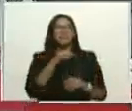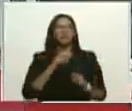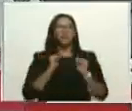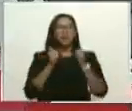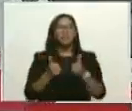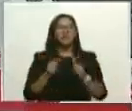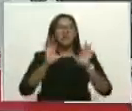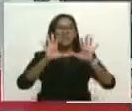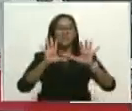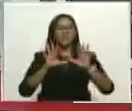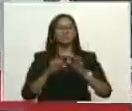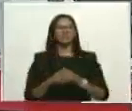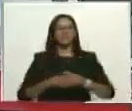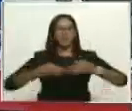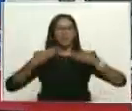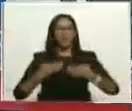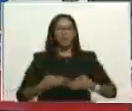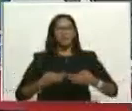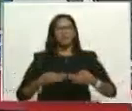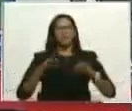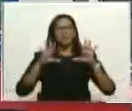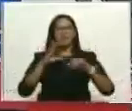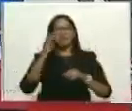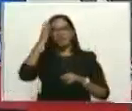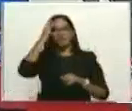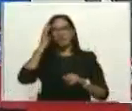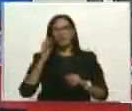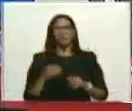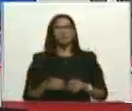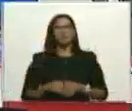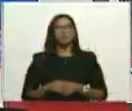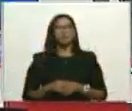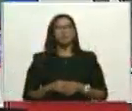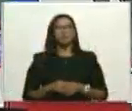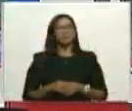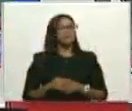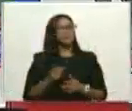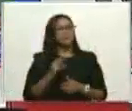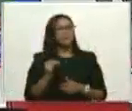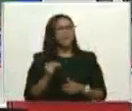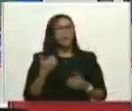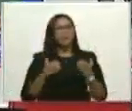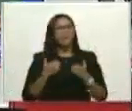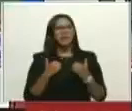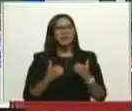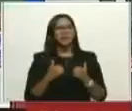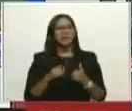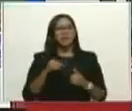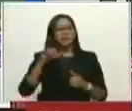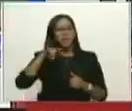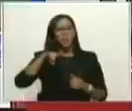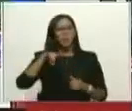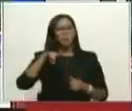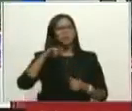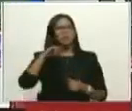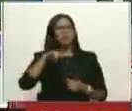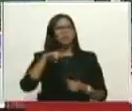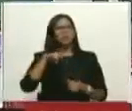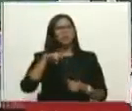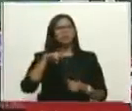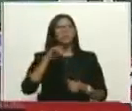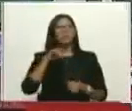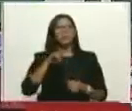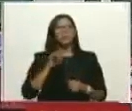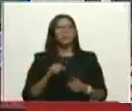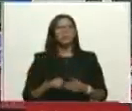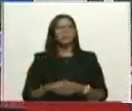10, formalmente, el 10 de febrero. ¿Miércoles? No era miércoles, era creo que lunes. Lunes. Los lunes, los